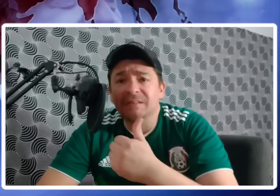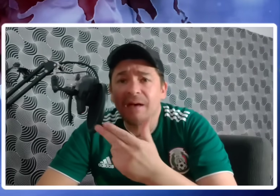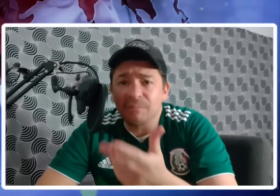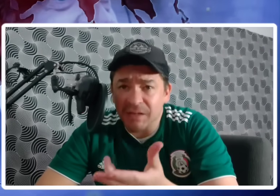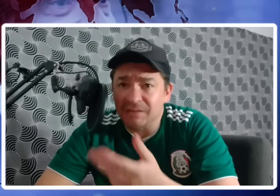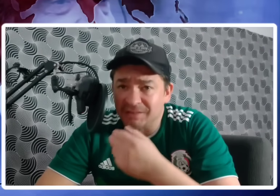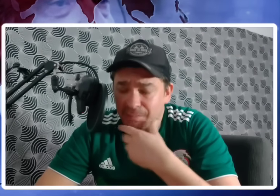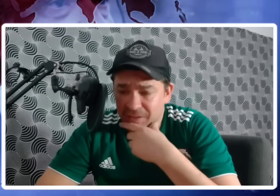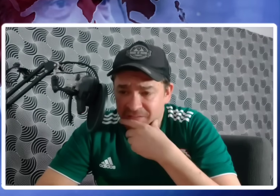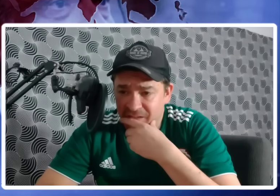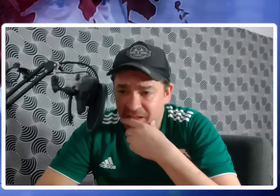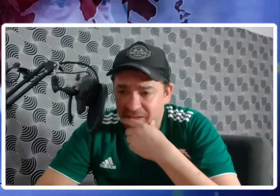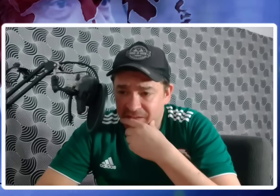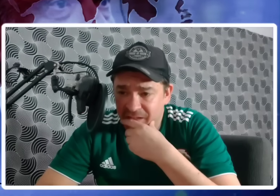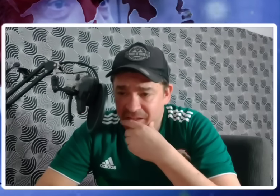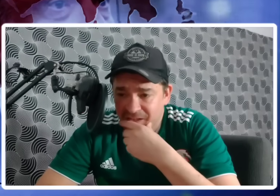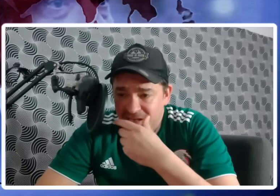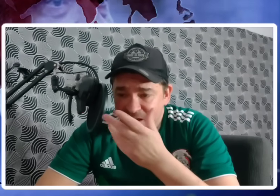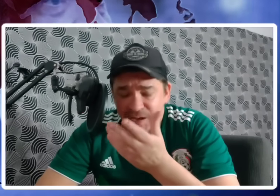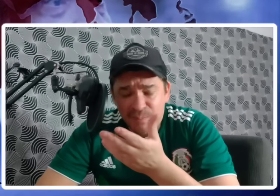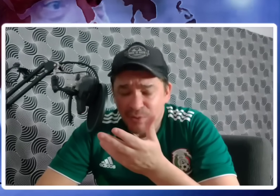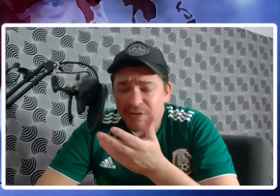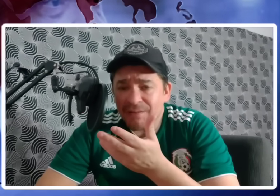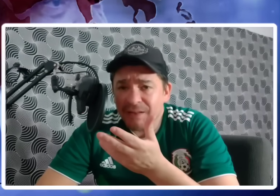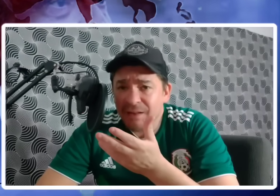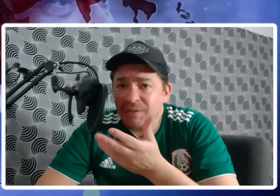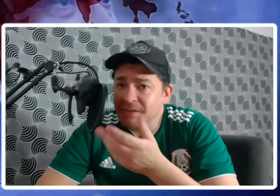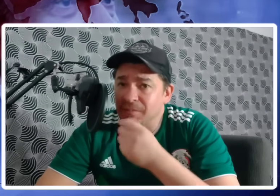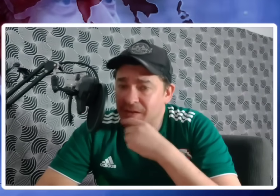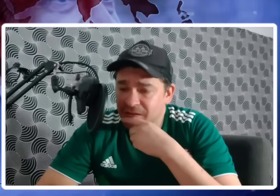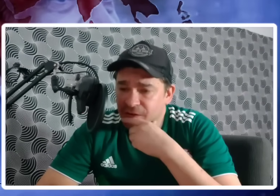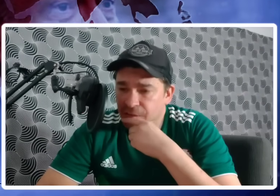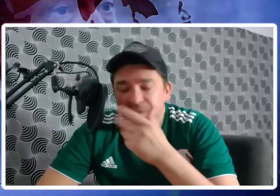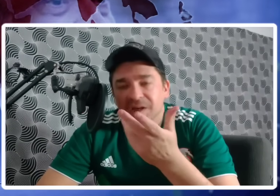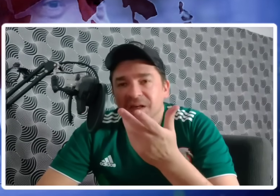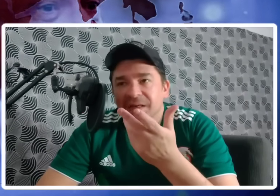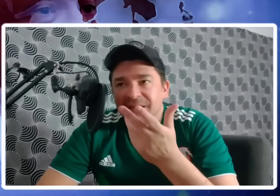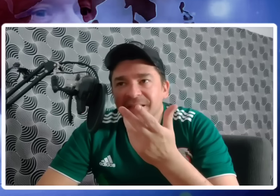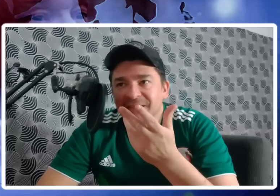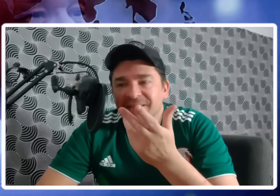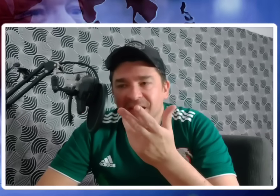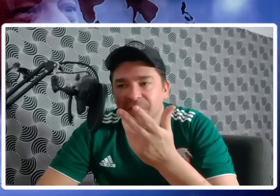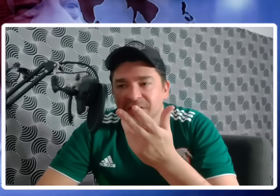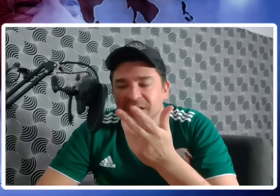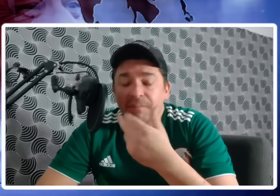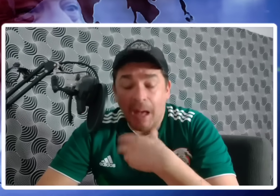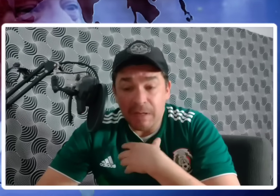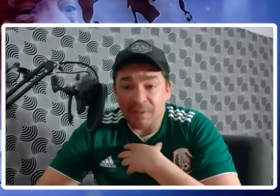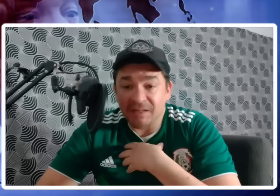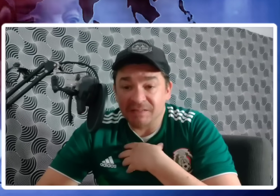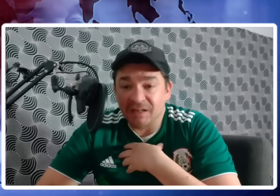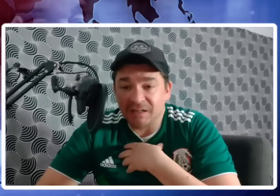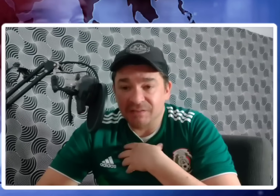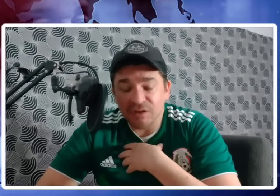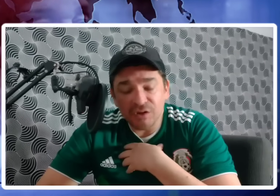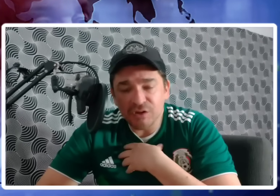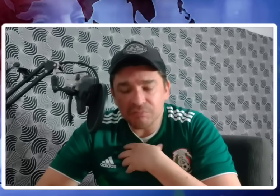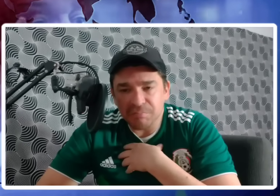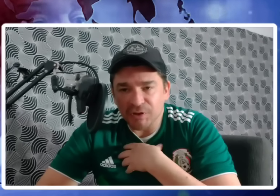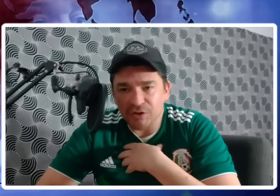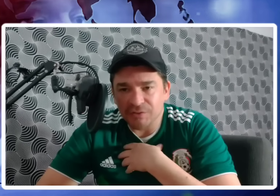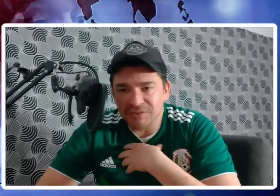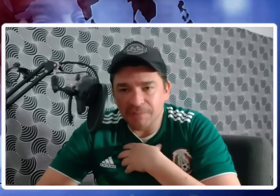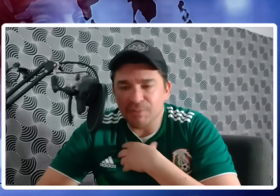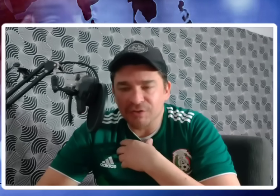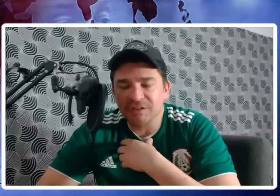por qué hablas tan bien de ese presidente, por qué hablas tan bien de México. Y sinceramente, a mi parecer, te lo